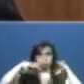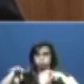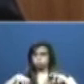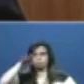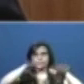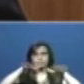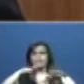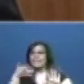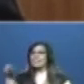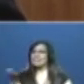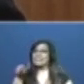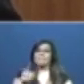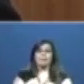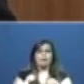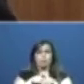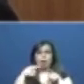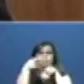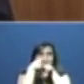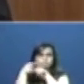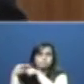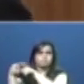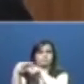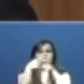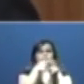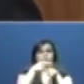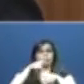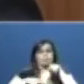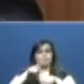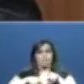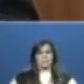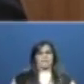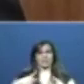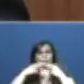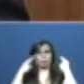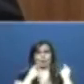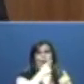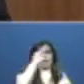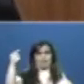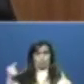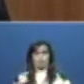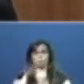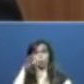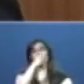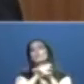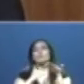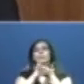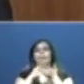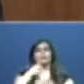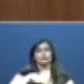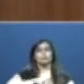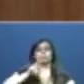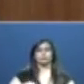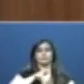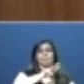más proporcional posible al gasto Público de cada una de ellas las comunidades representamos en torno al 35